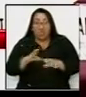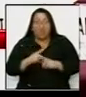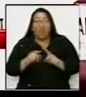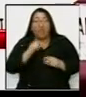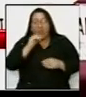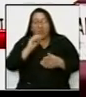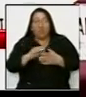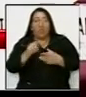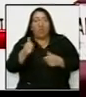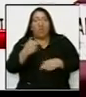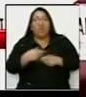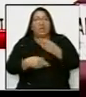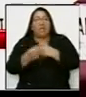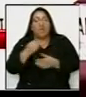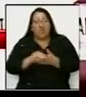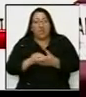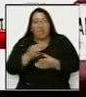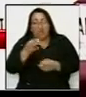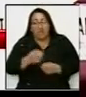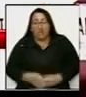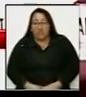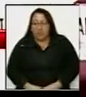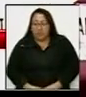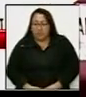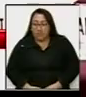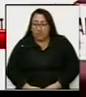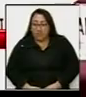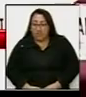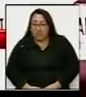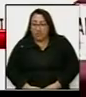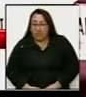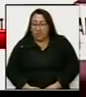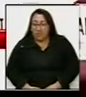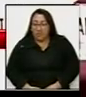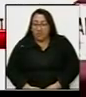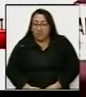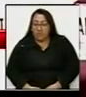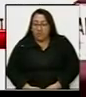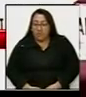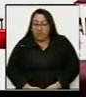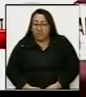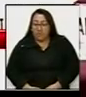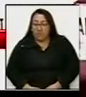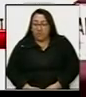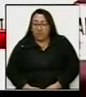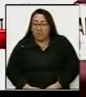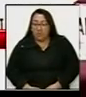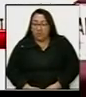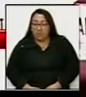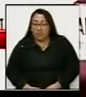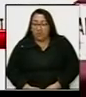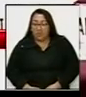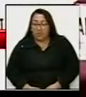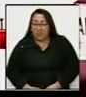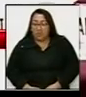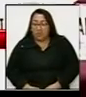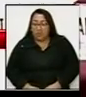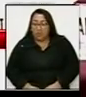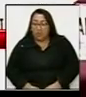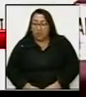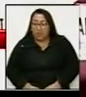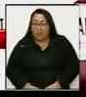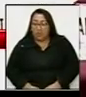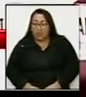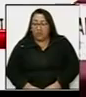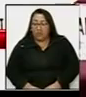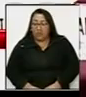sería bueno regresar a la versión original del Poder Ejecutivo, precisamente para dar orientación a los miembros de la